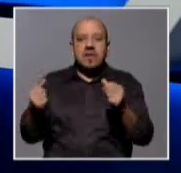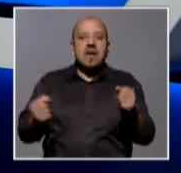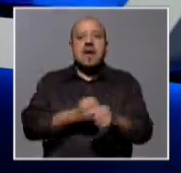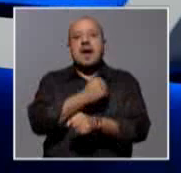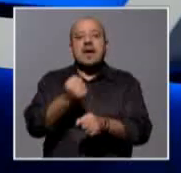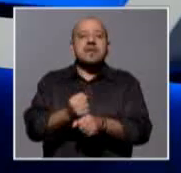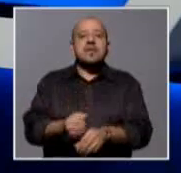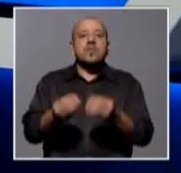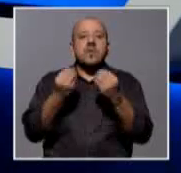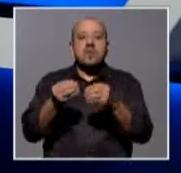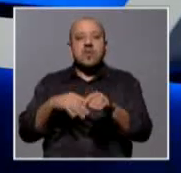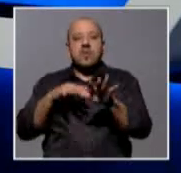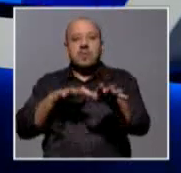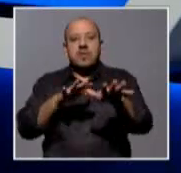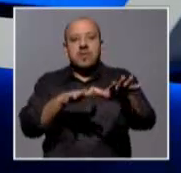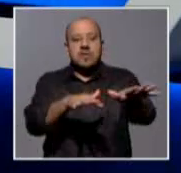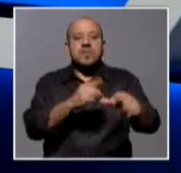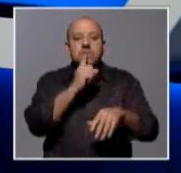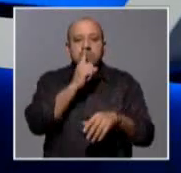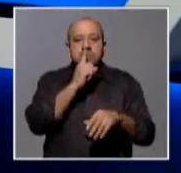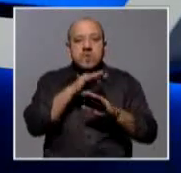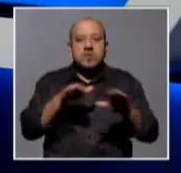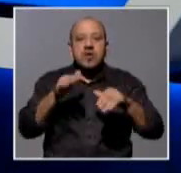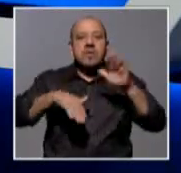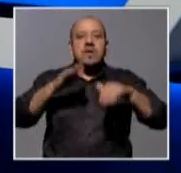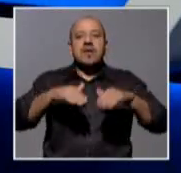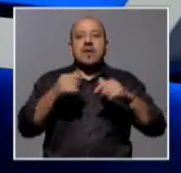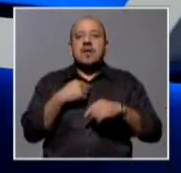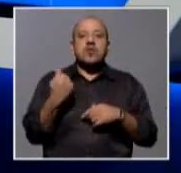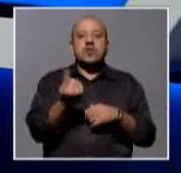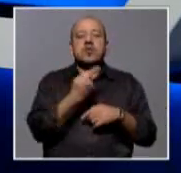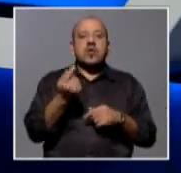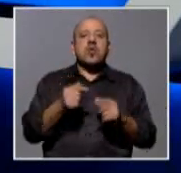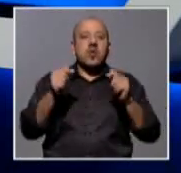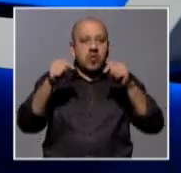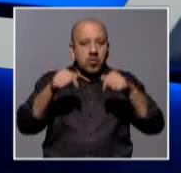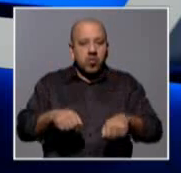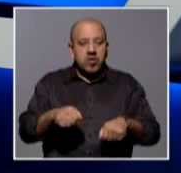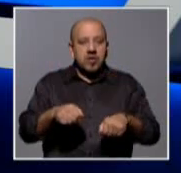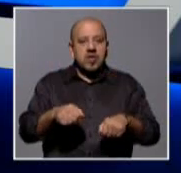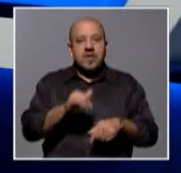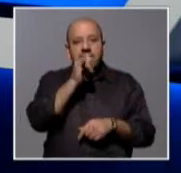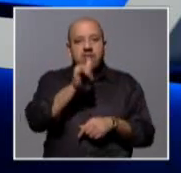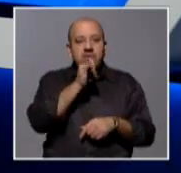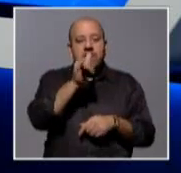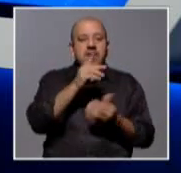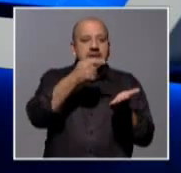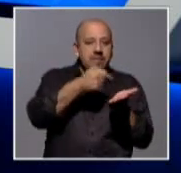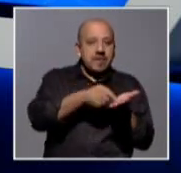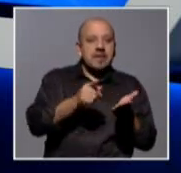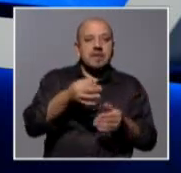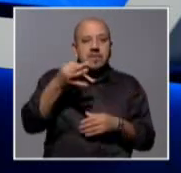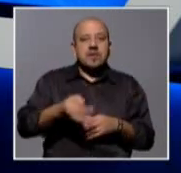silencio? Es algo que va a depender de nosotros. El informe Capital Especial de hoy va a estar dedicado